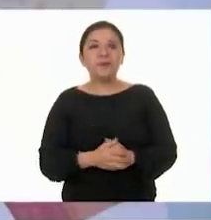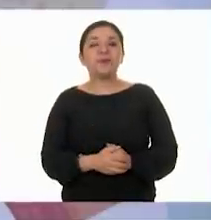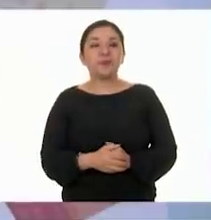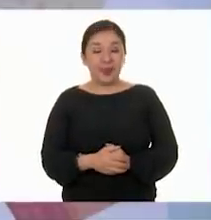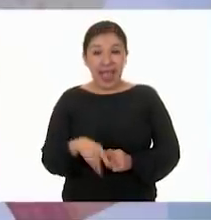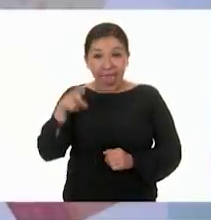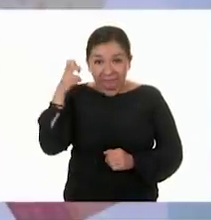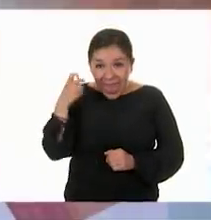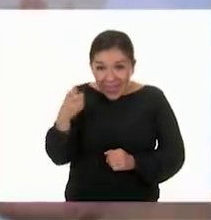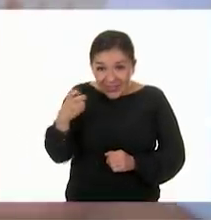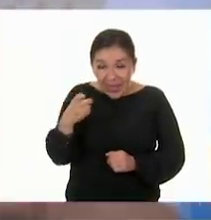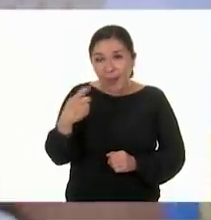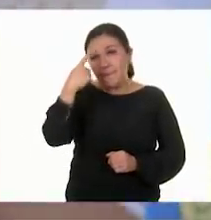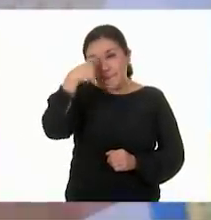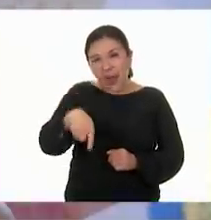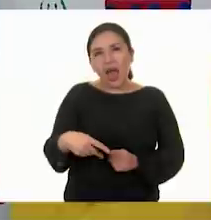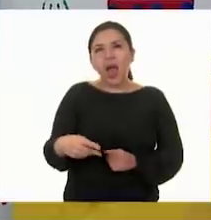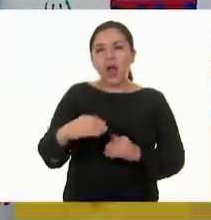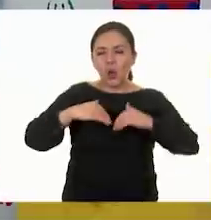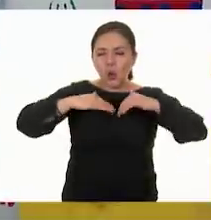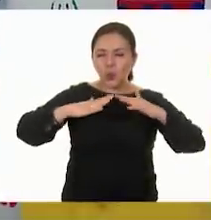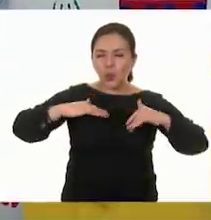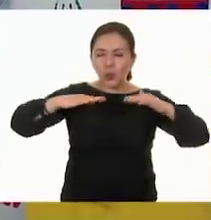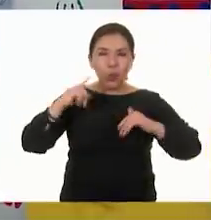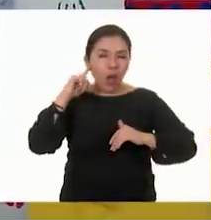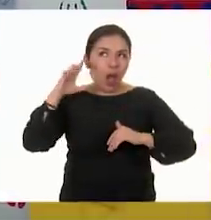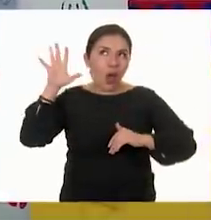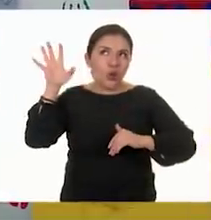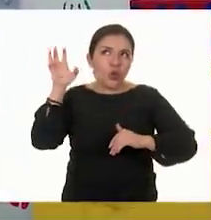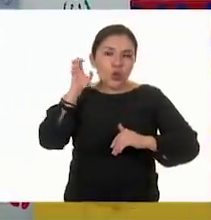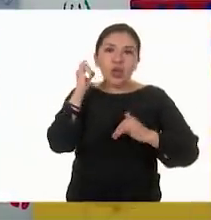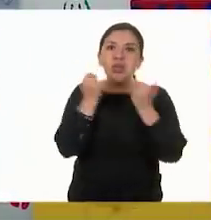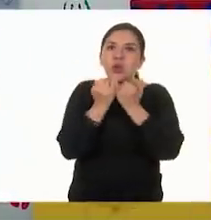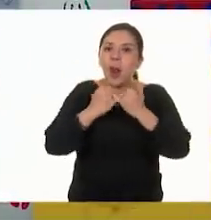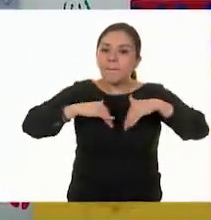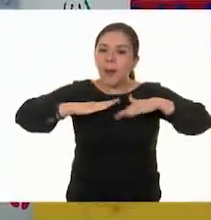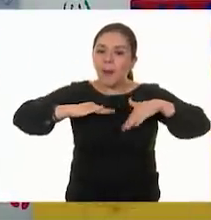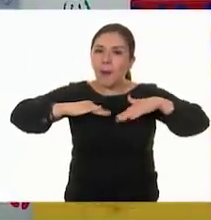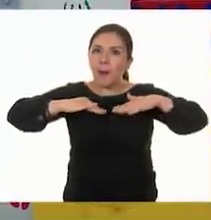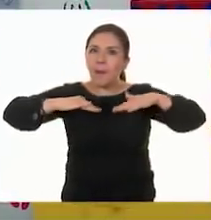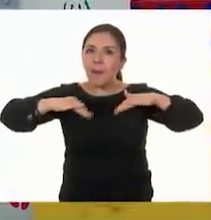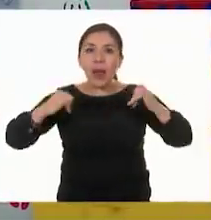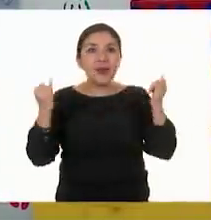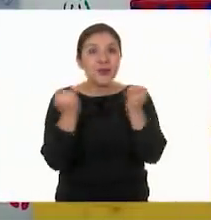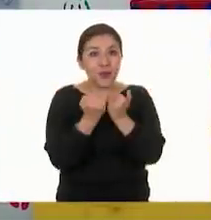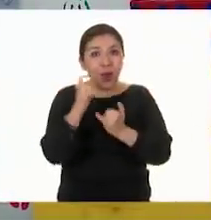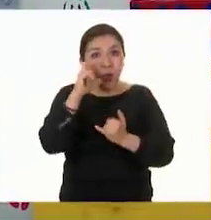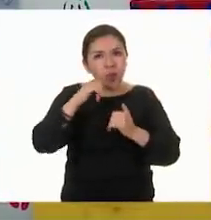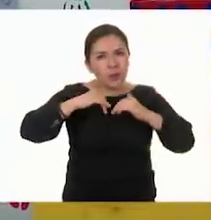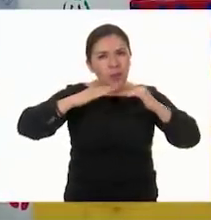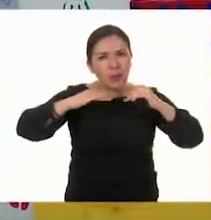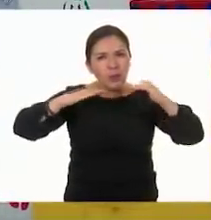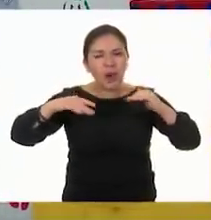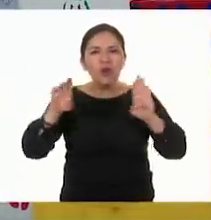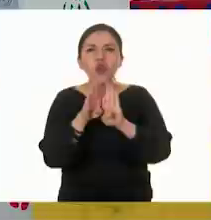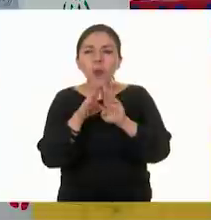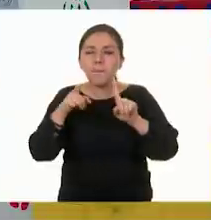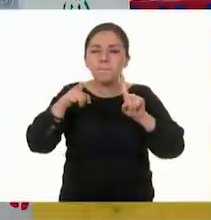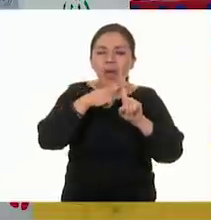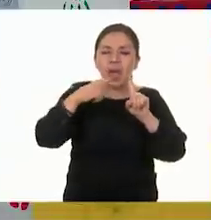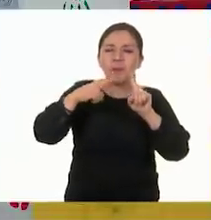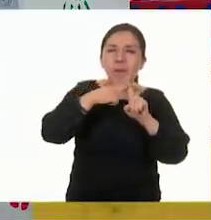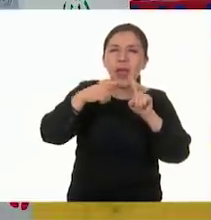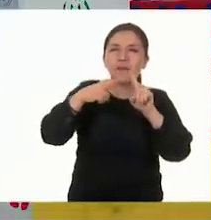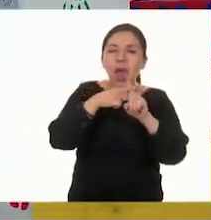el tímpano es el que recibe las ondas sonoras. Ajá. Y vibra como un tambor. Sí. Al vibrar le pega a unos huesitos que son